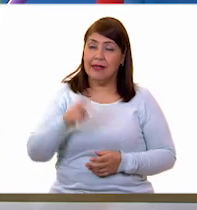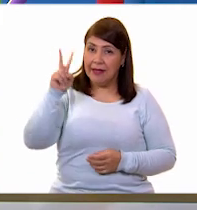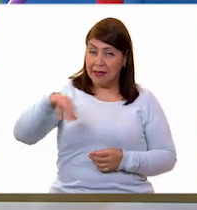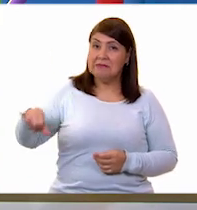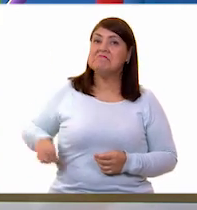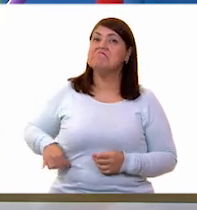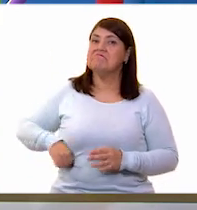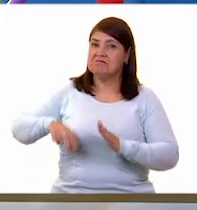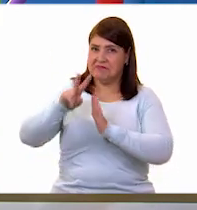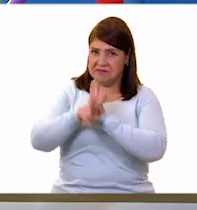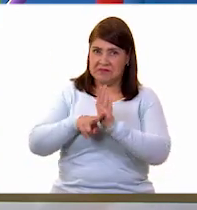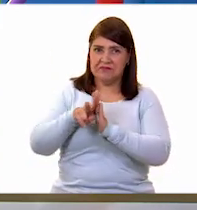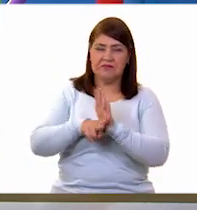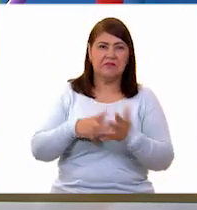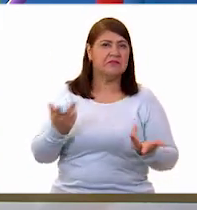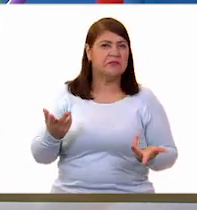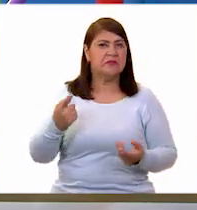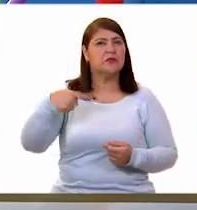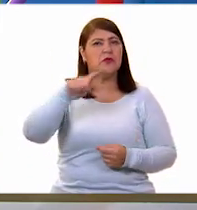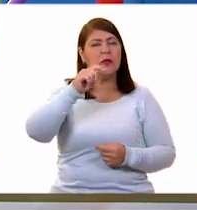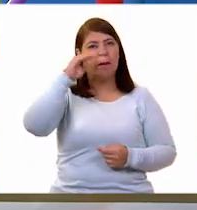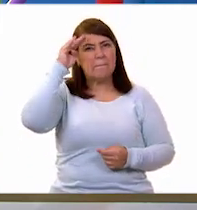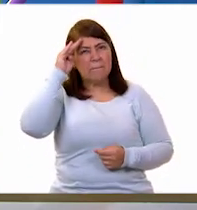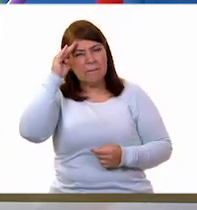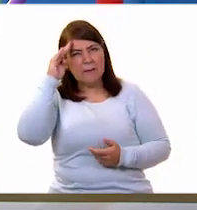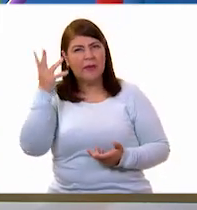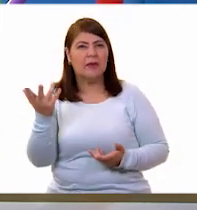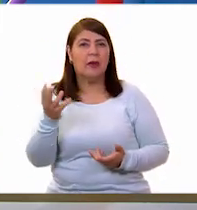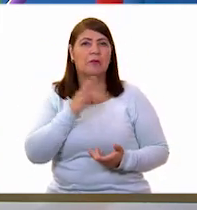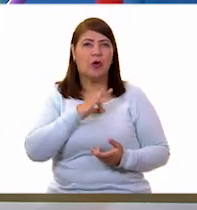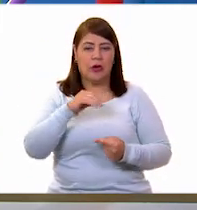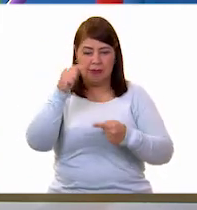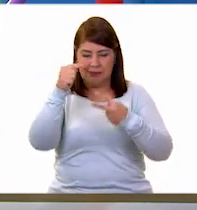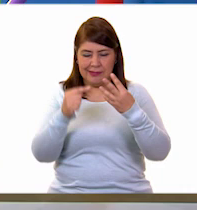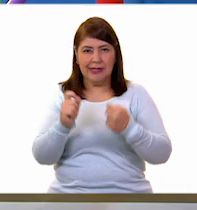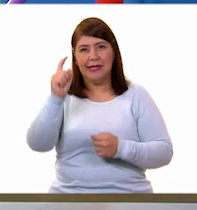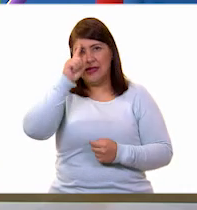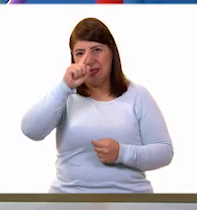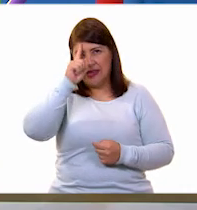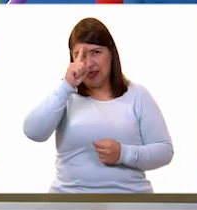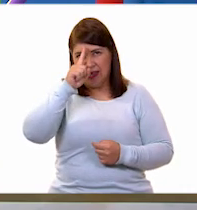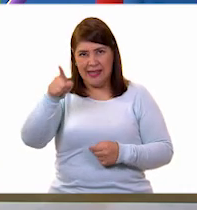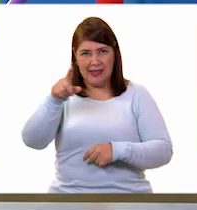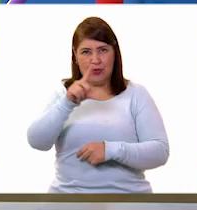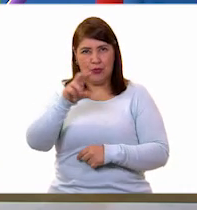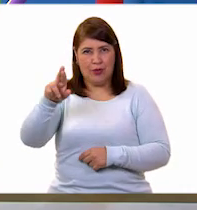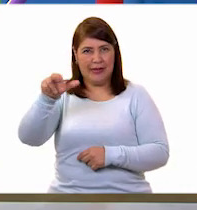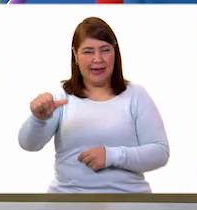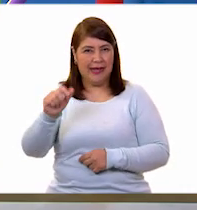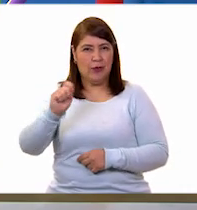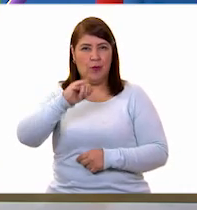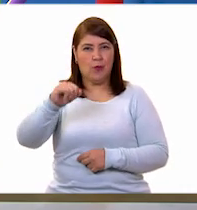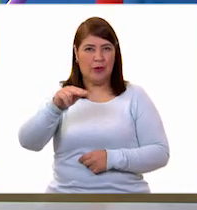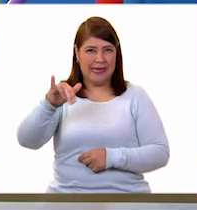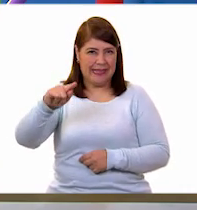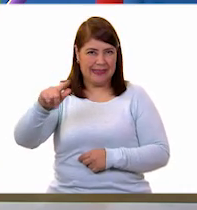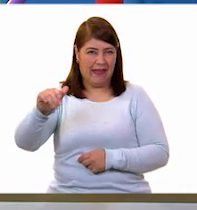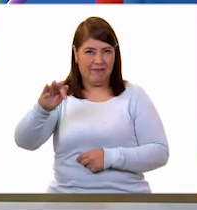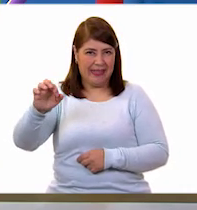Interesante video. ¿Qué te parece si seguimos las recomendaciones de la doctora Julieta Fierro y realizamos un